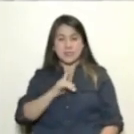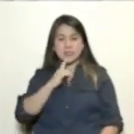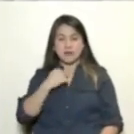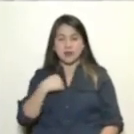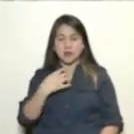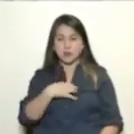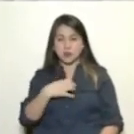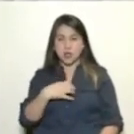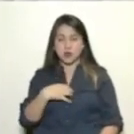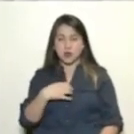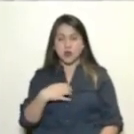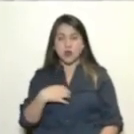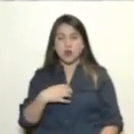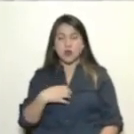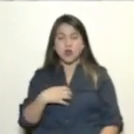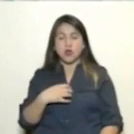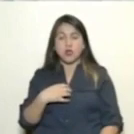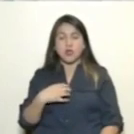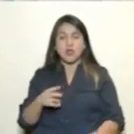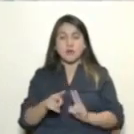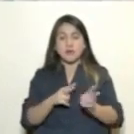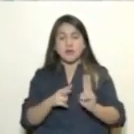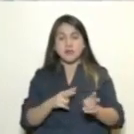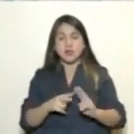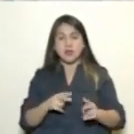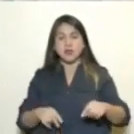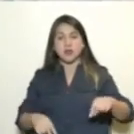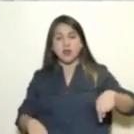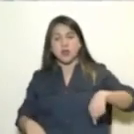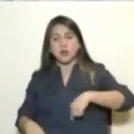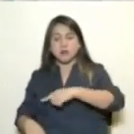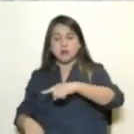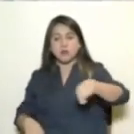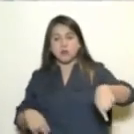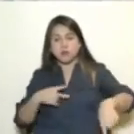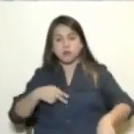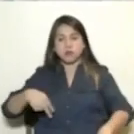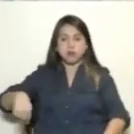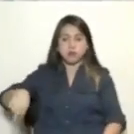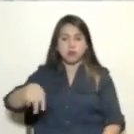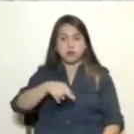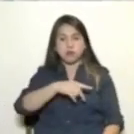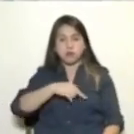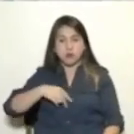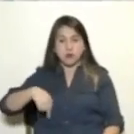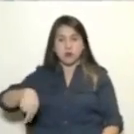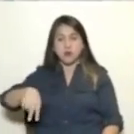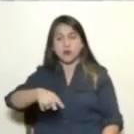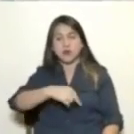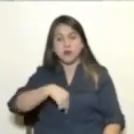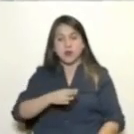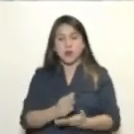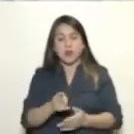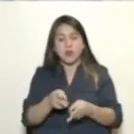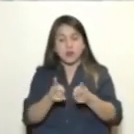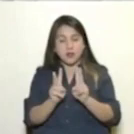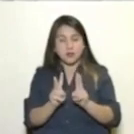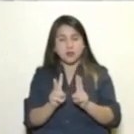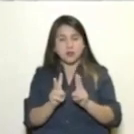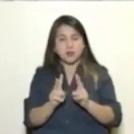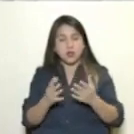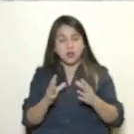cerca mío y me sacaron en anda y me hicieron dar vueltas por el patio de la Escuela de Derecho. Típico. Y ahí se hizo